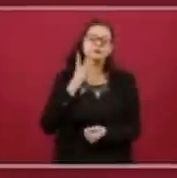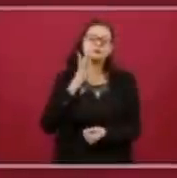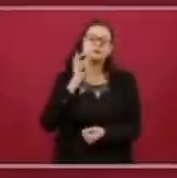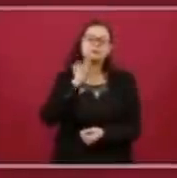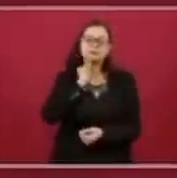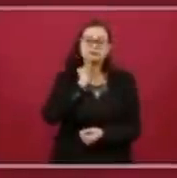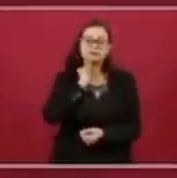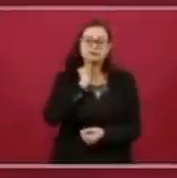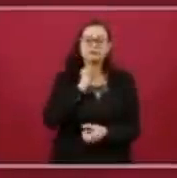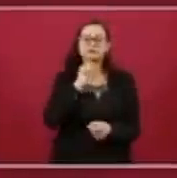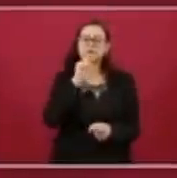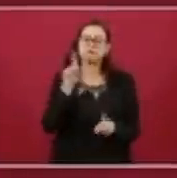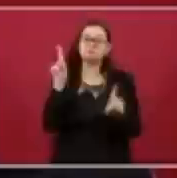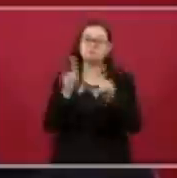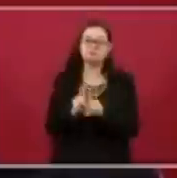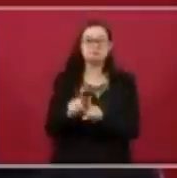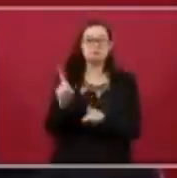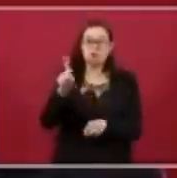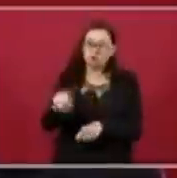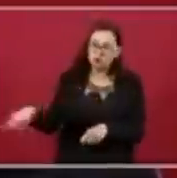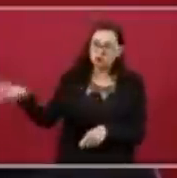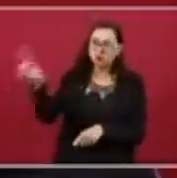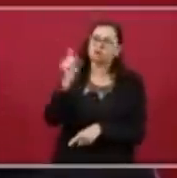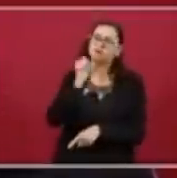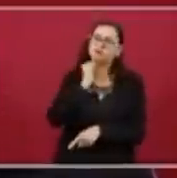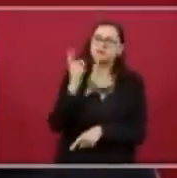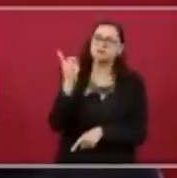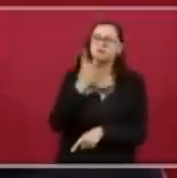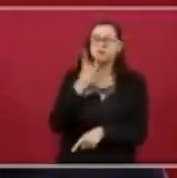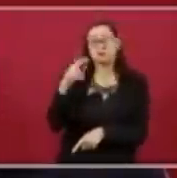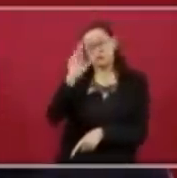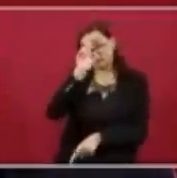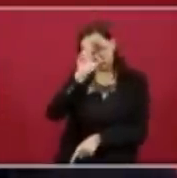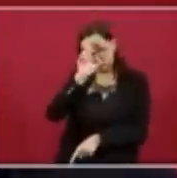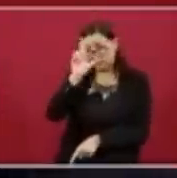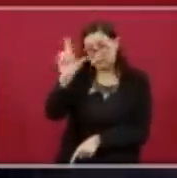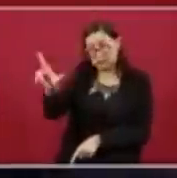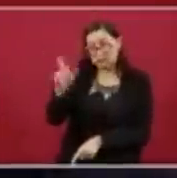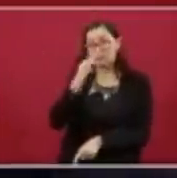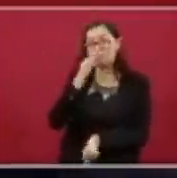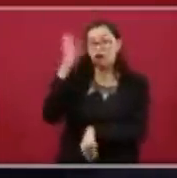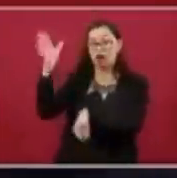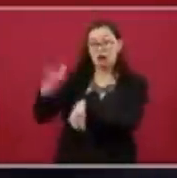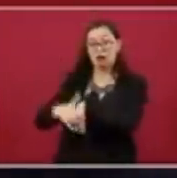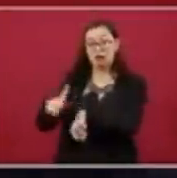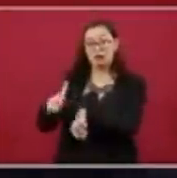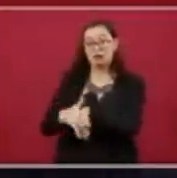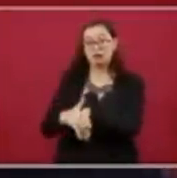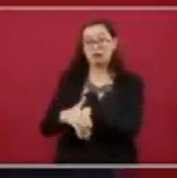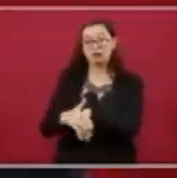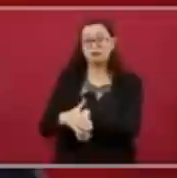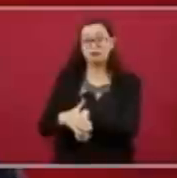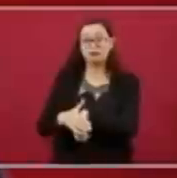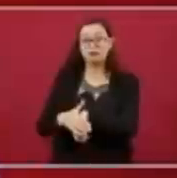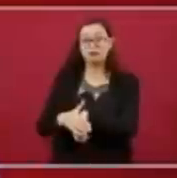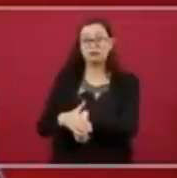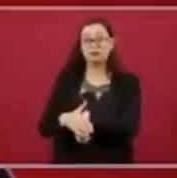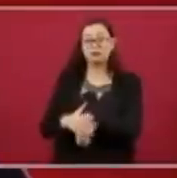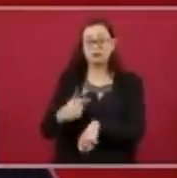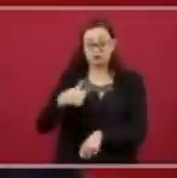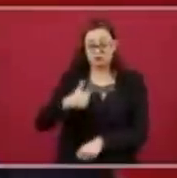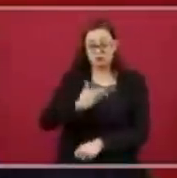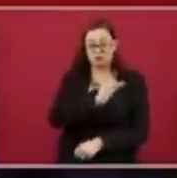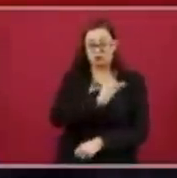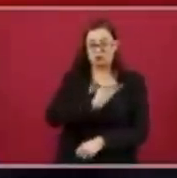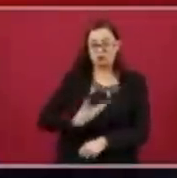respeto a los legisladores, que no acepto como titular del Ejecutivo